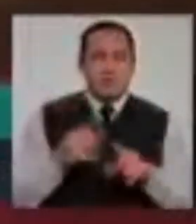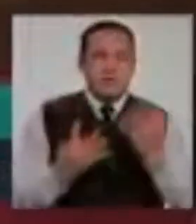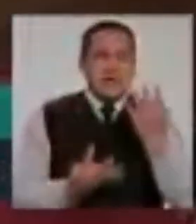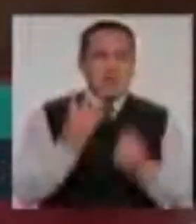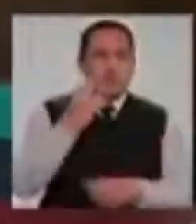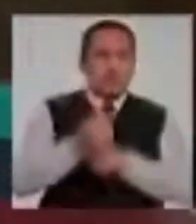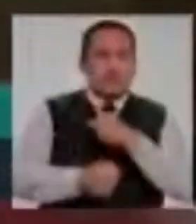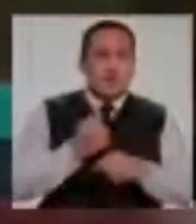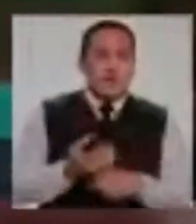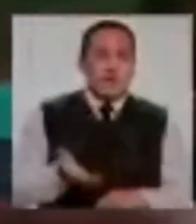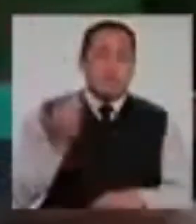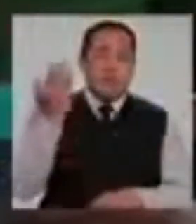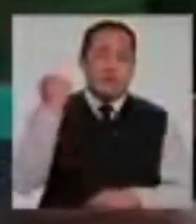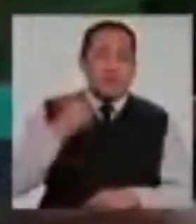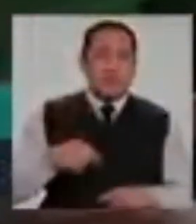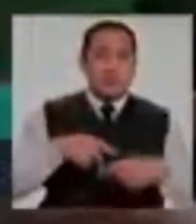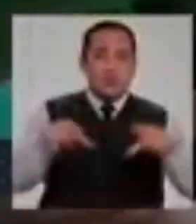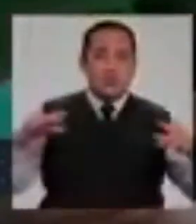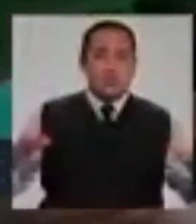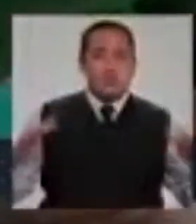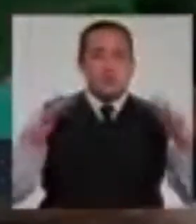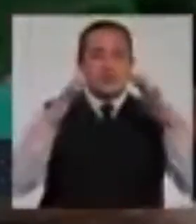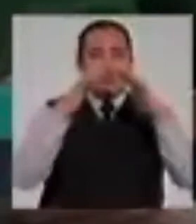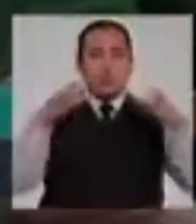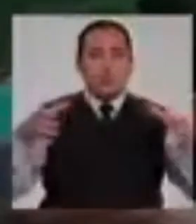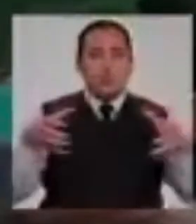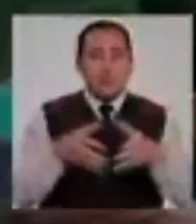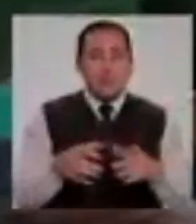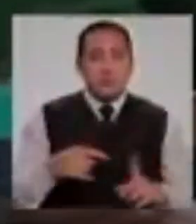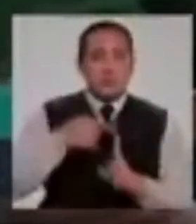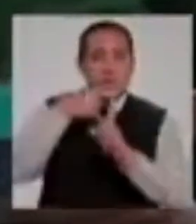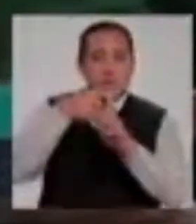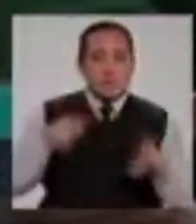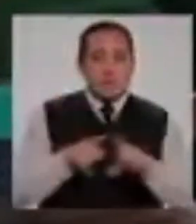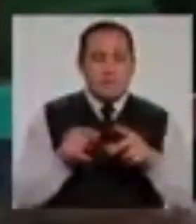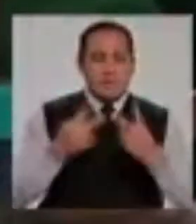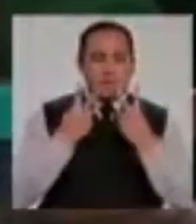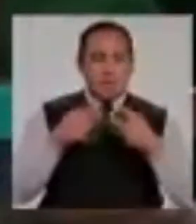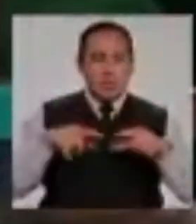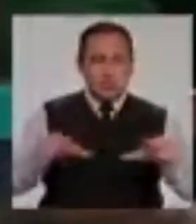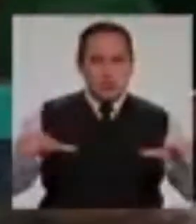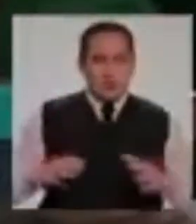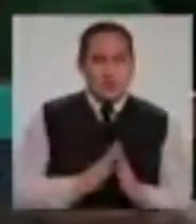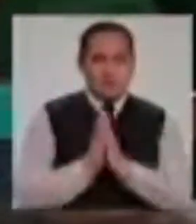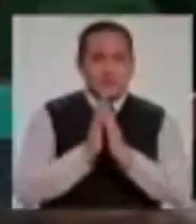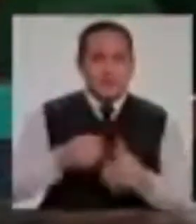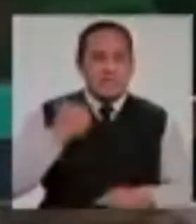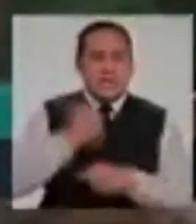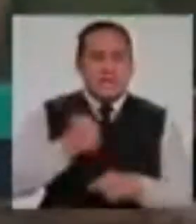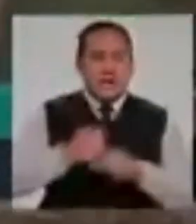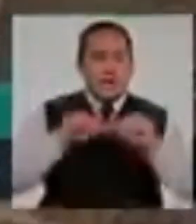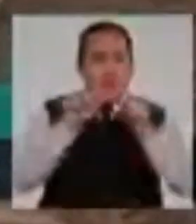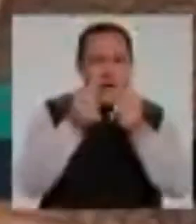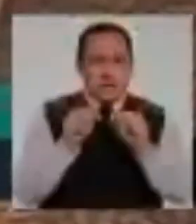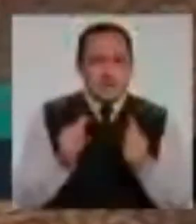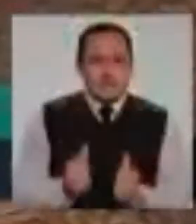14 años en la parte alta de Cantagallo, provenientes de Ucayali, han hecho de esta zona un centro de trabajo